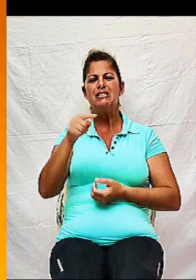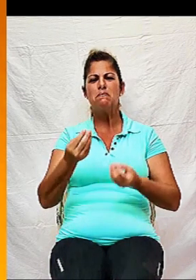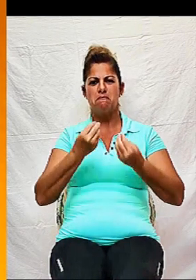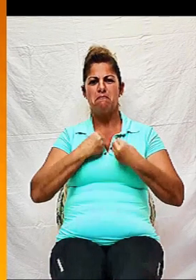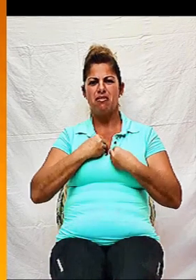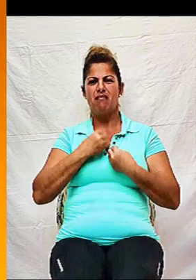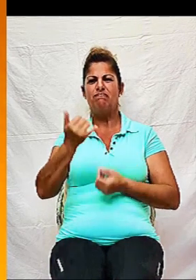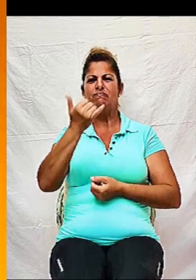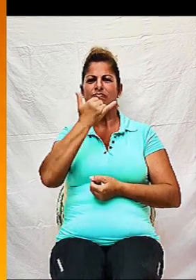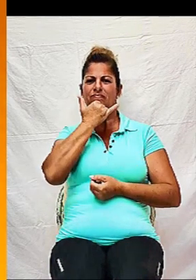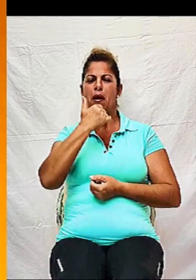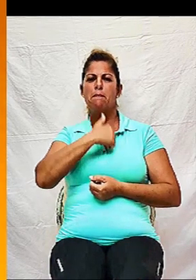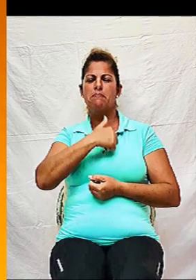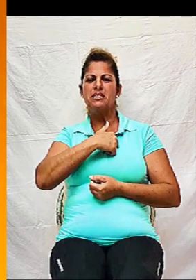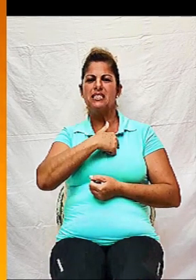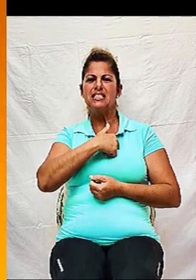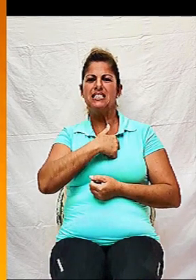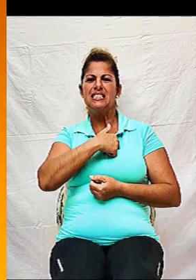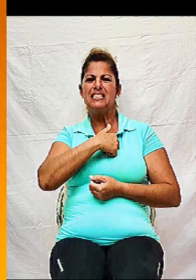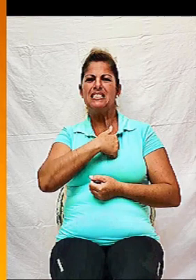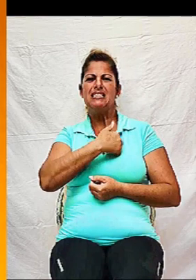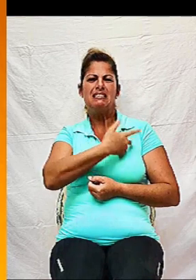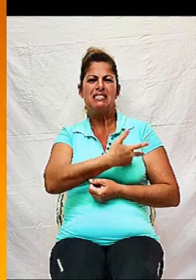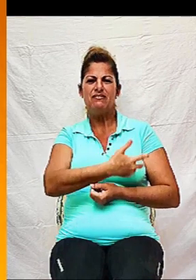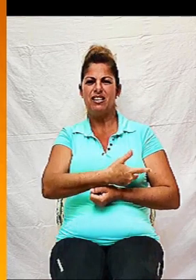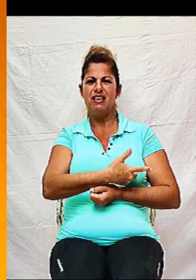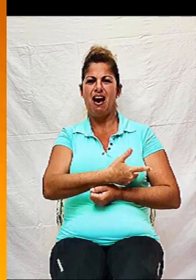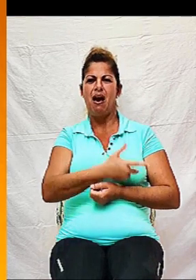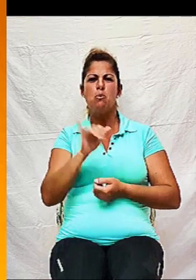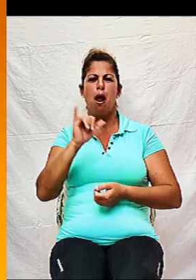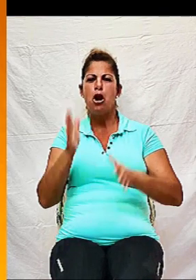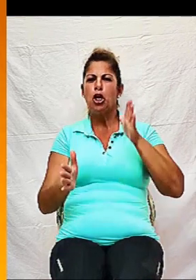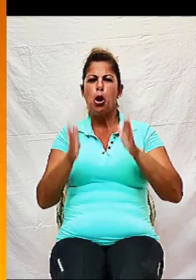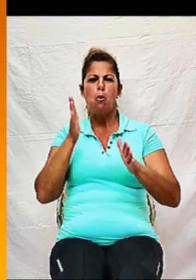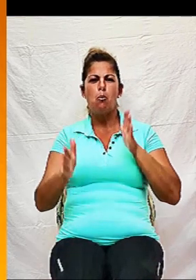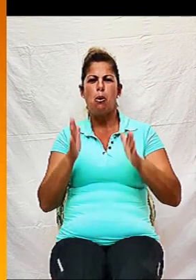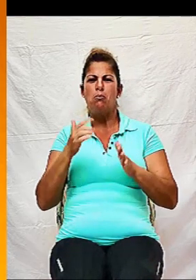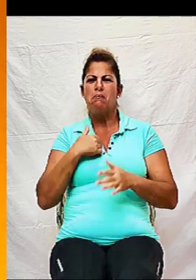¿Afecta a mi sensibilidad vivir con el piloto automático?